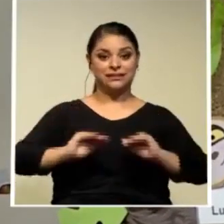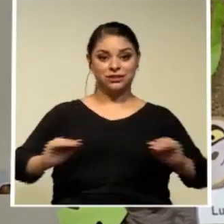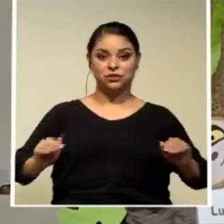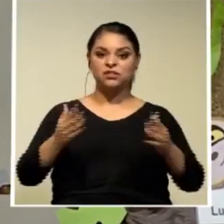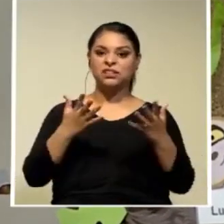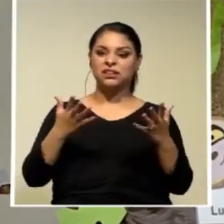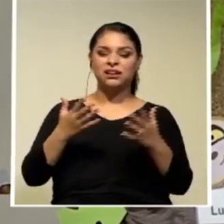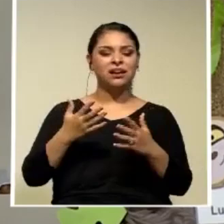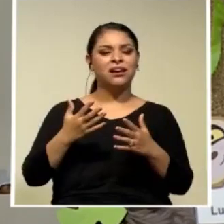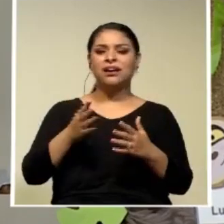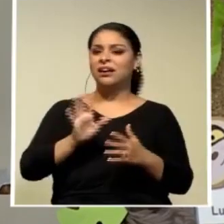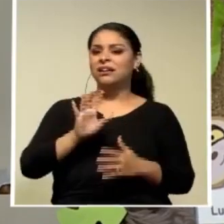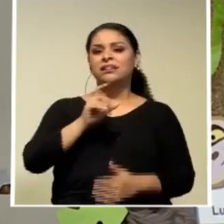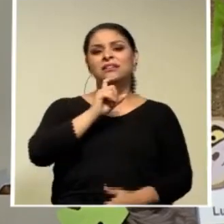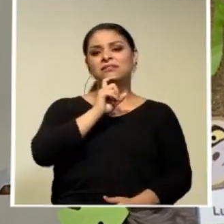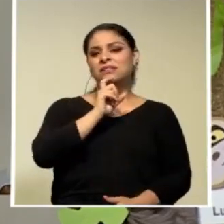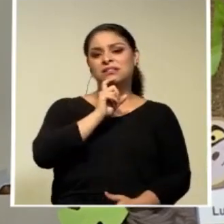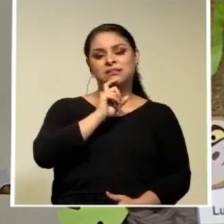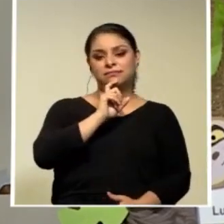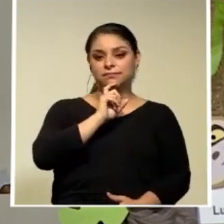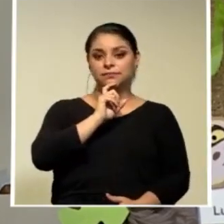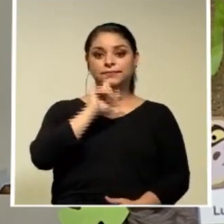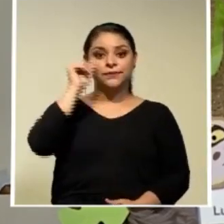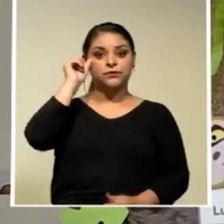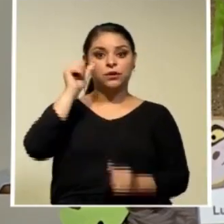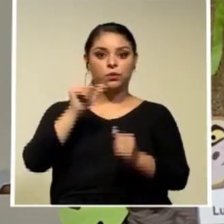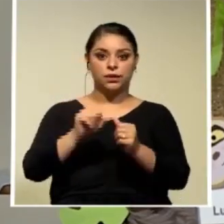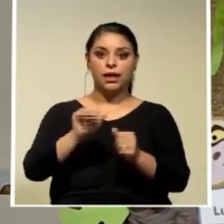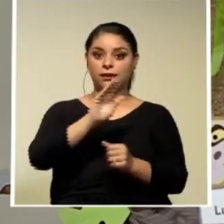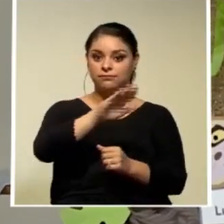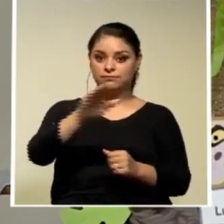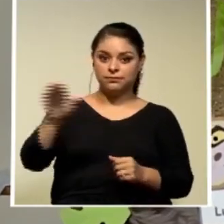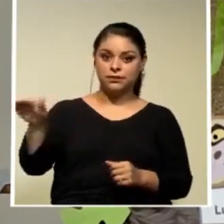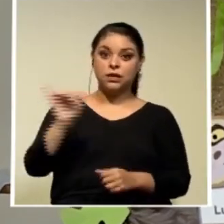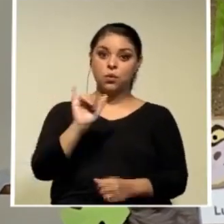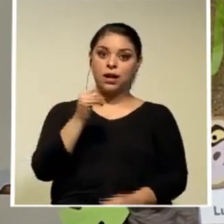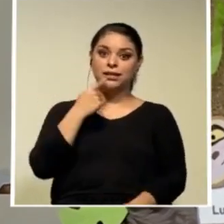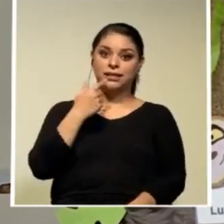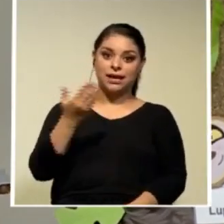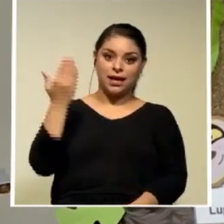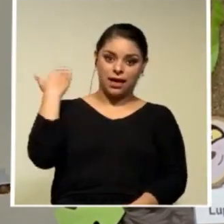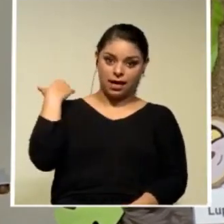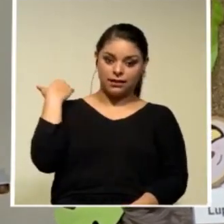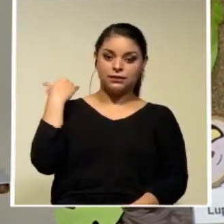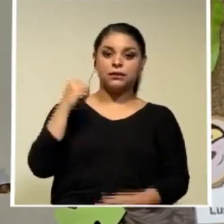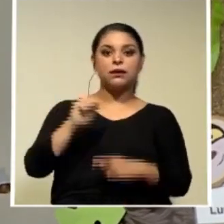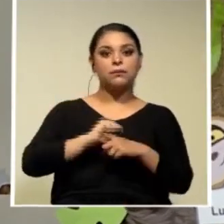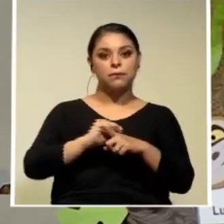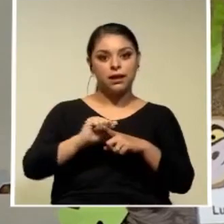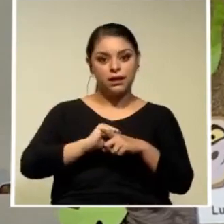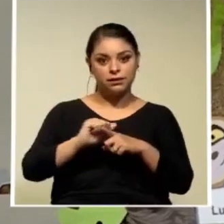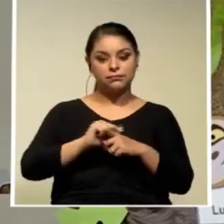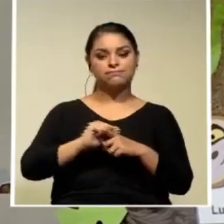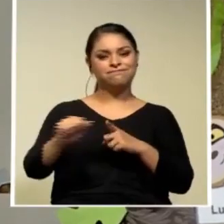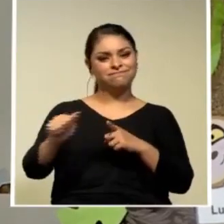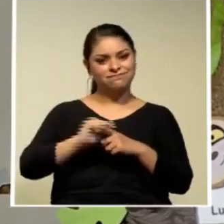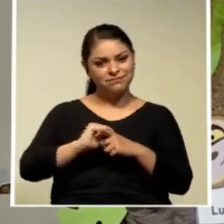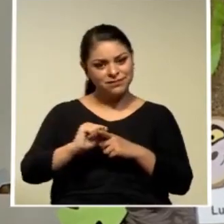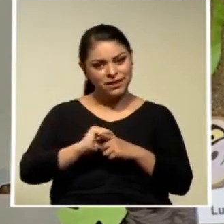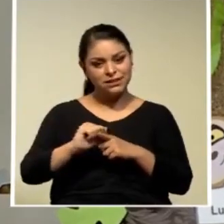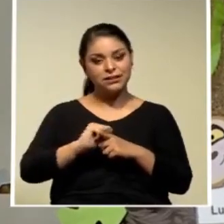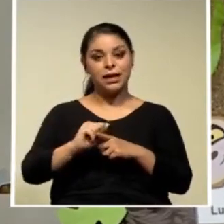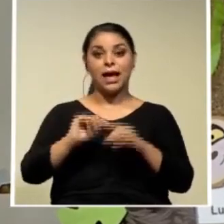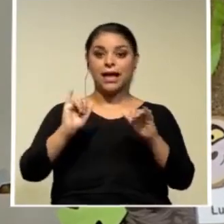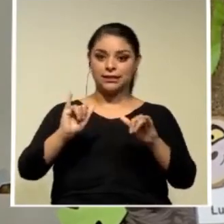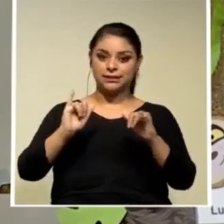que algunos niños y niñas se les dificulta un poquito, ¿verdad? Recordarles, como les dijimos anteriormente, practicamos y practicamos y